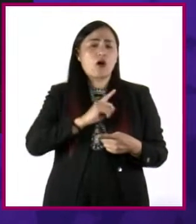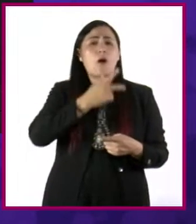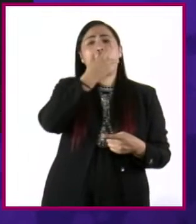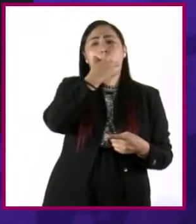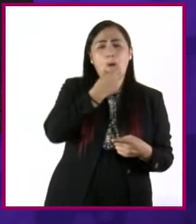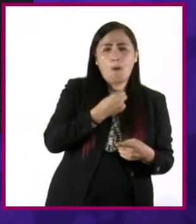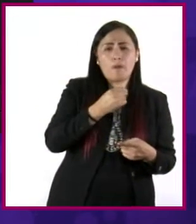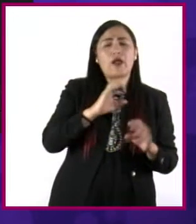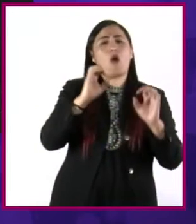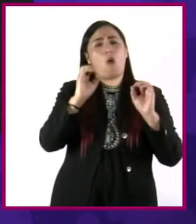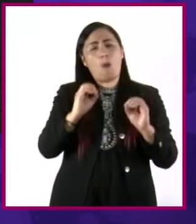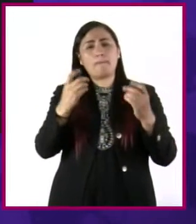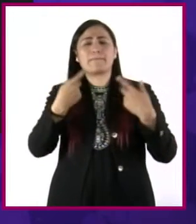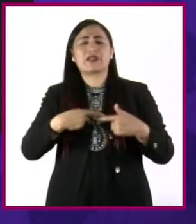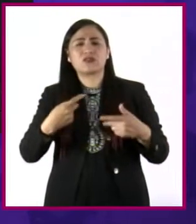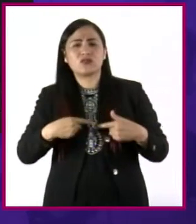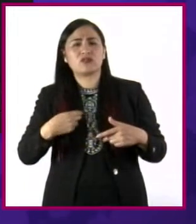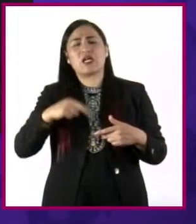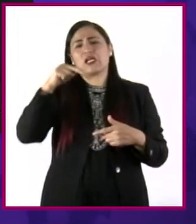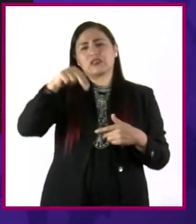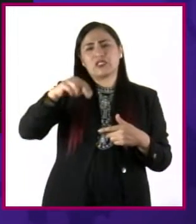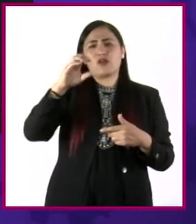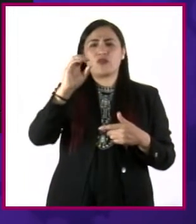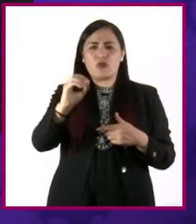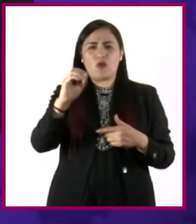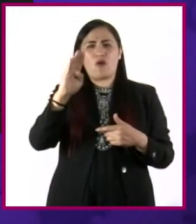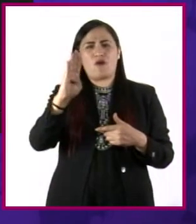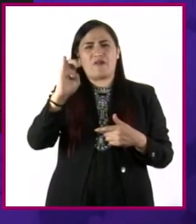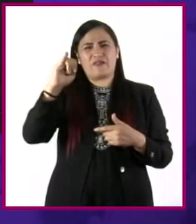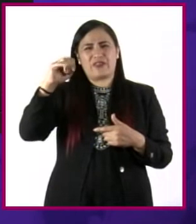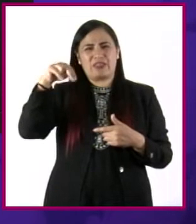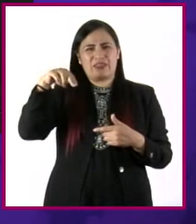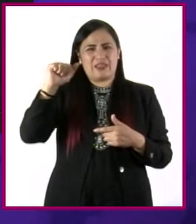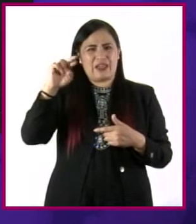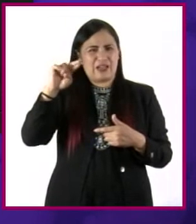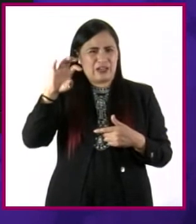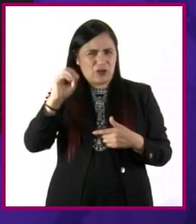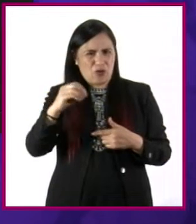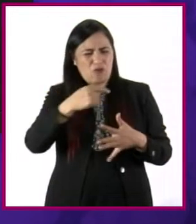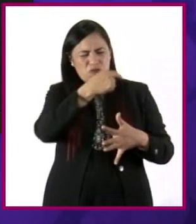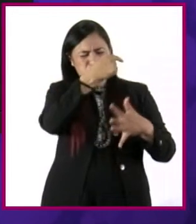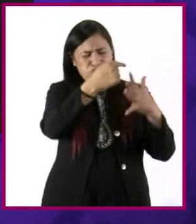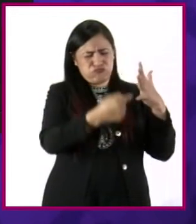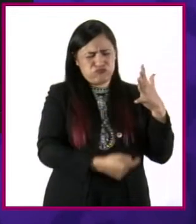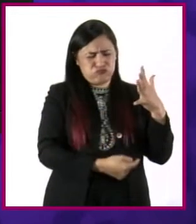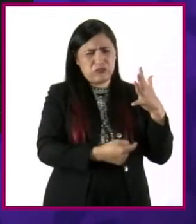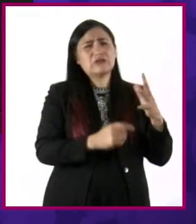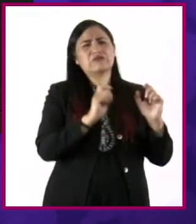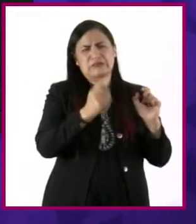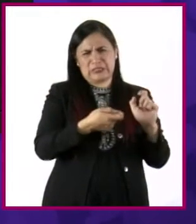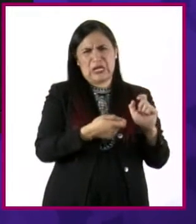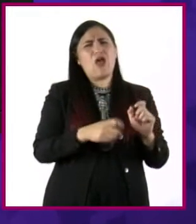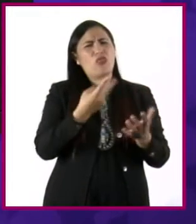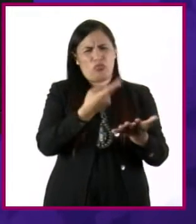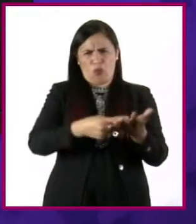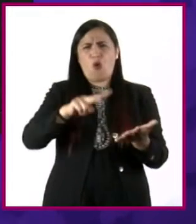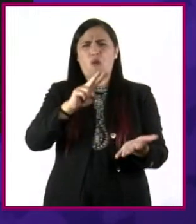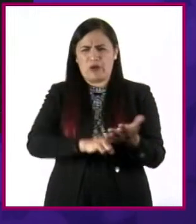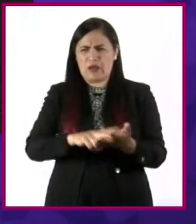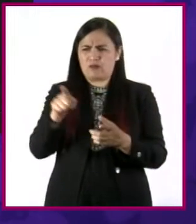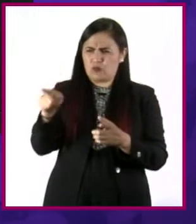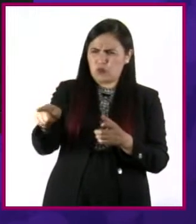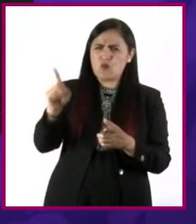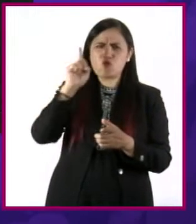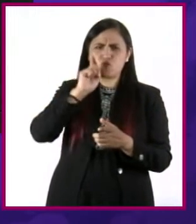no binarias de género fluido y personas queer, nos relacionamos todas estas personas con lo femenino y con lo masculino de